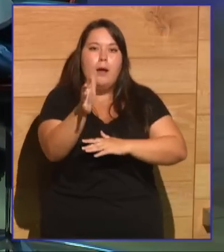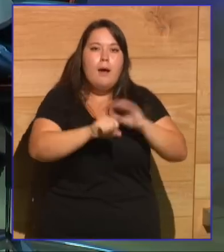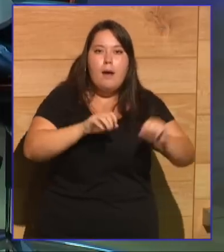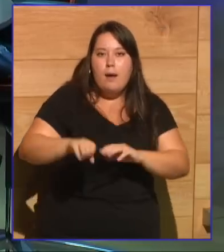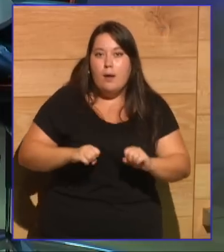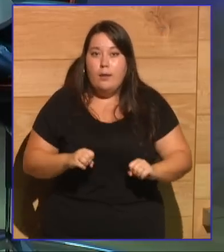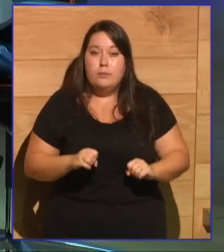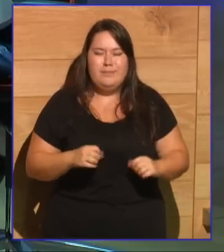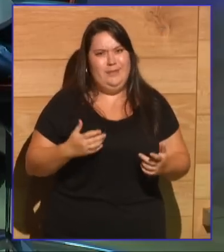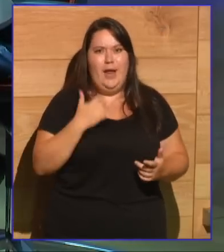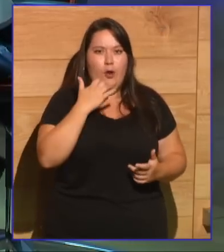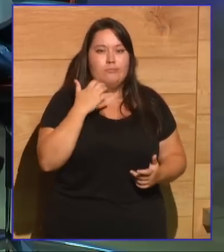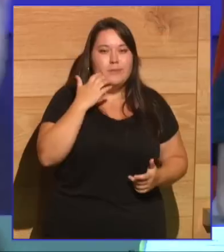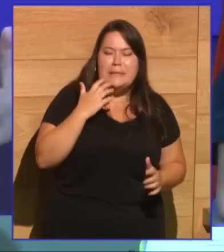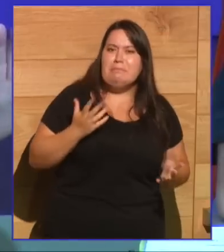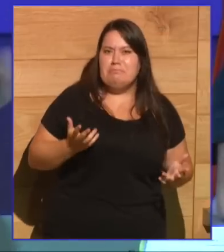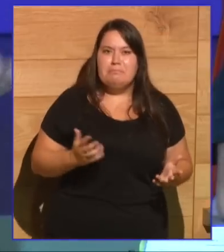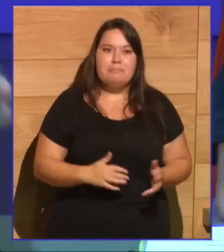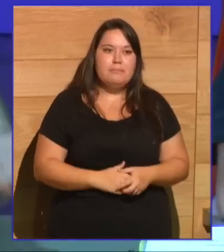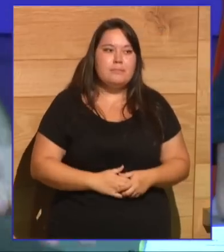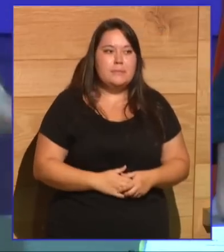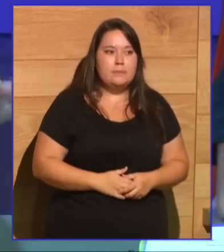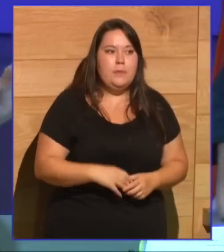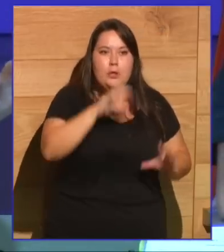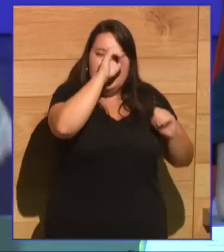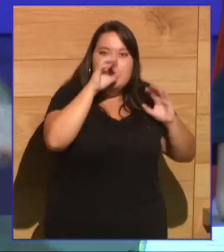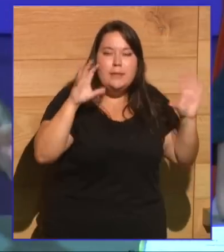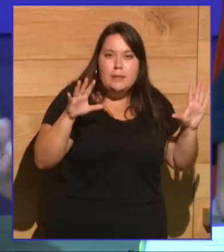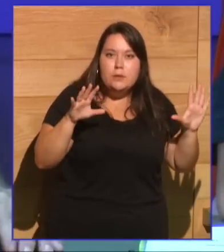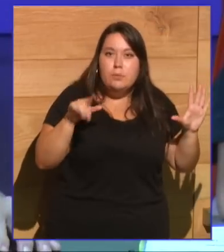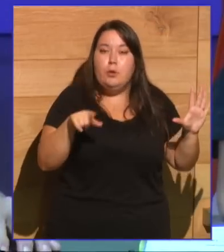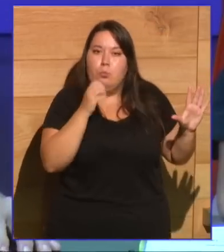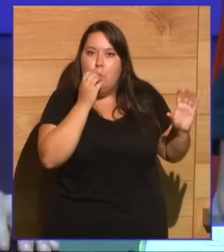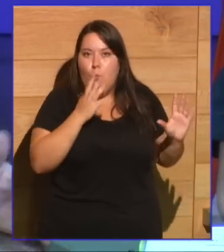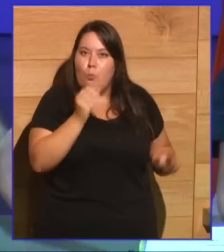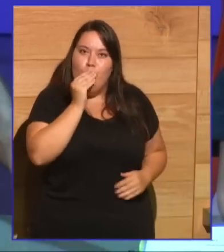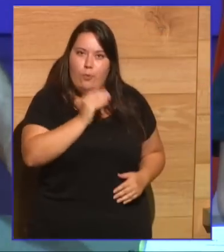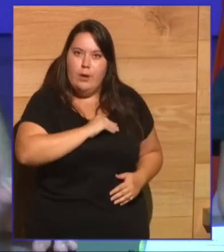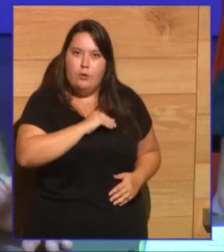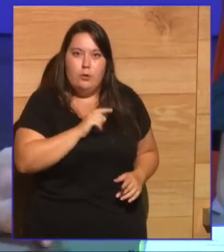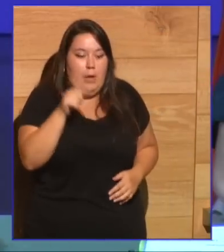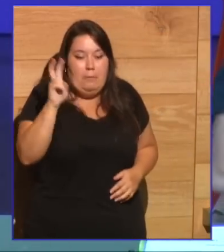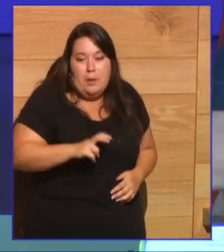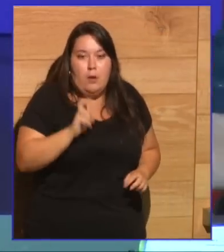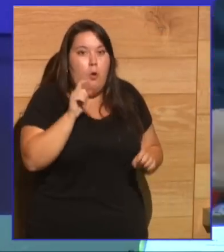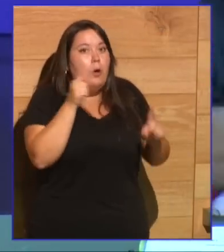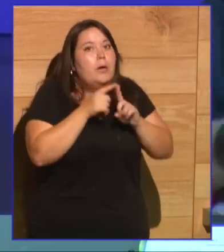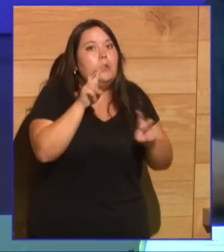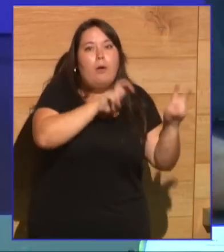botánico es tan naif tan bonito y se nos escuchan de son extraterrestres qué aspecto tiene pero son buenos pero vienen a investigar